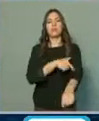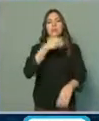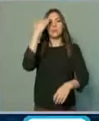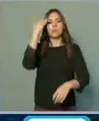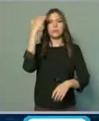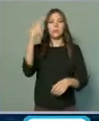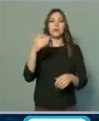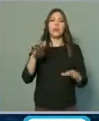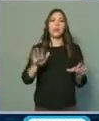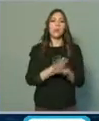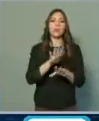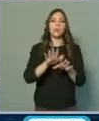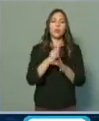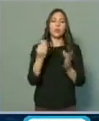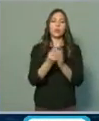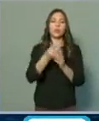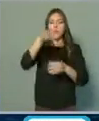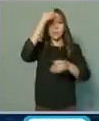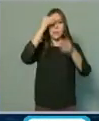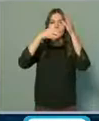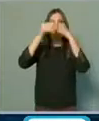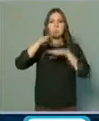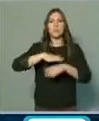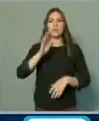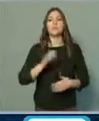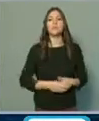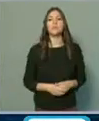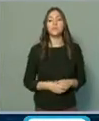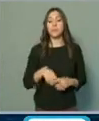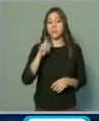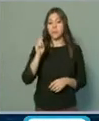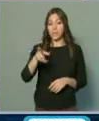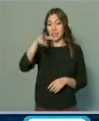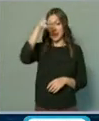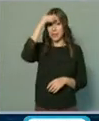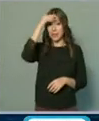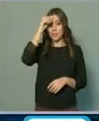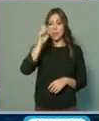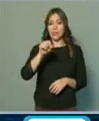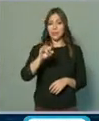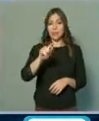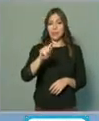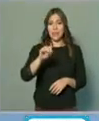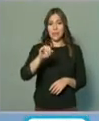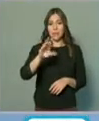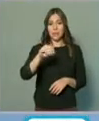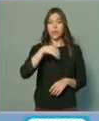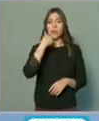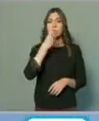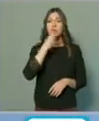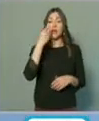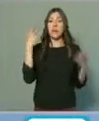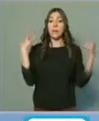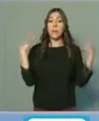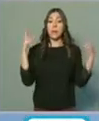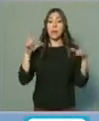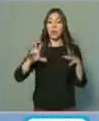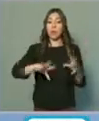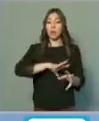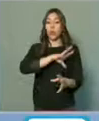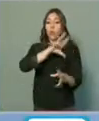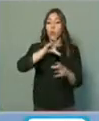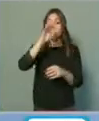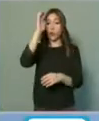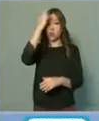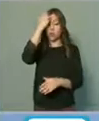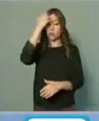han seguido innovando, ¿no? Sí, el aprendizaje sistémico habla que el maestro no es el portador del conocimiento total. Si el maestro se pone a competir